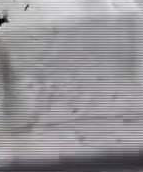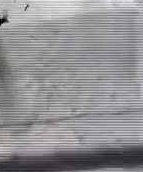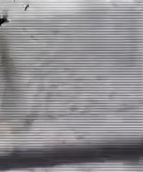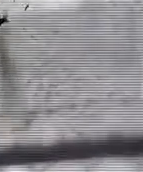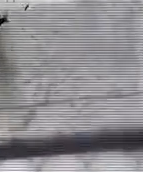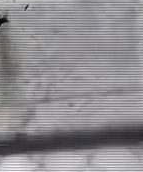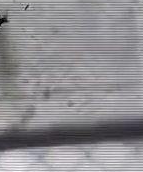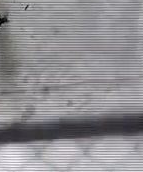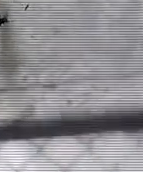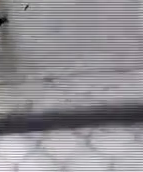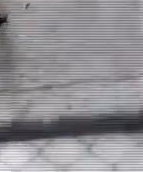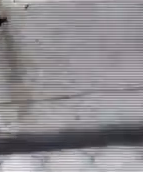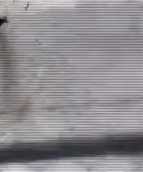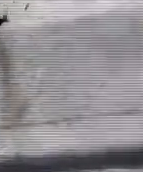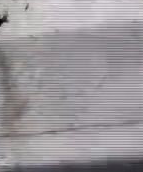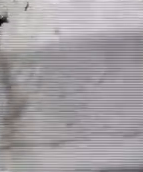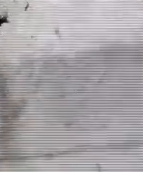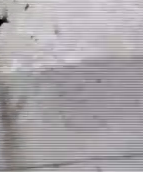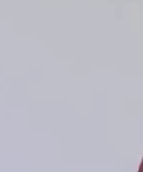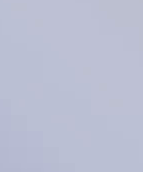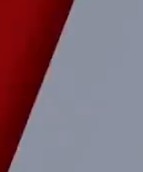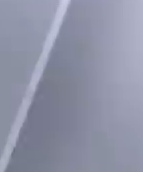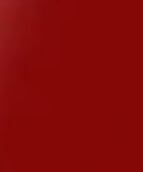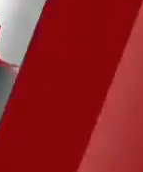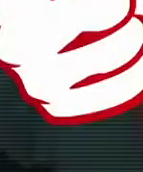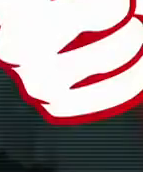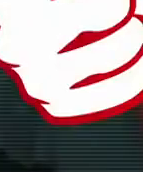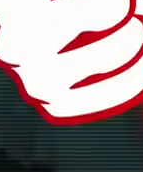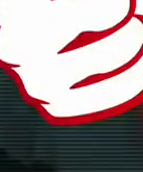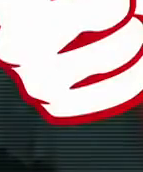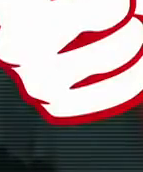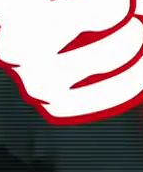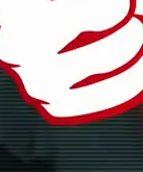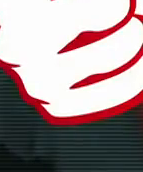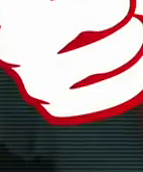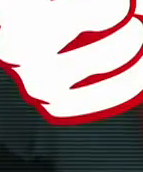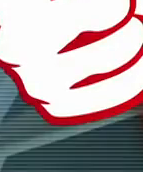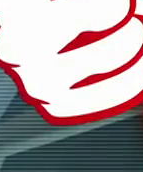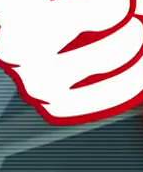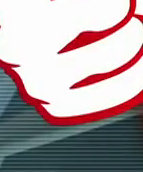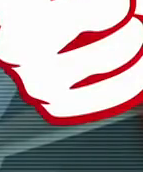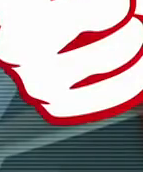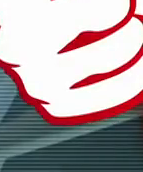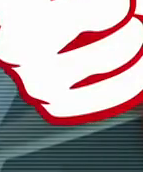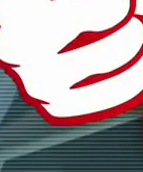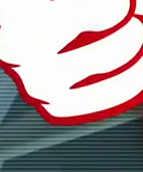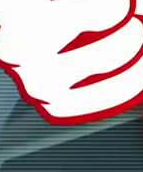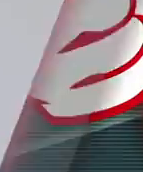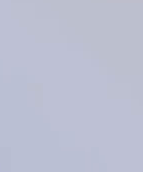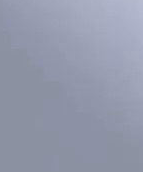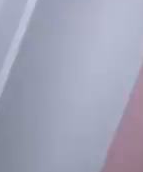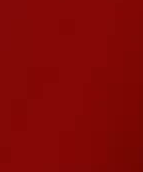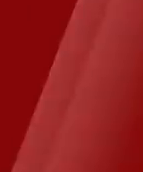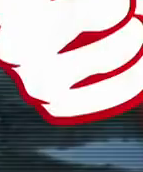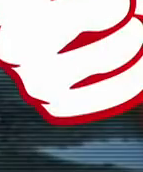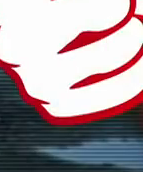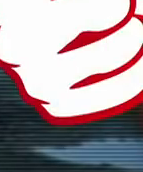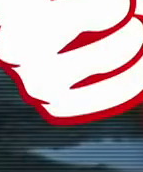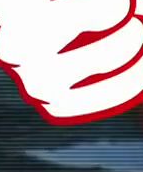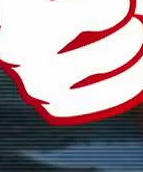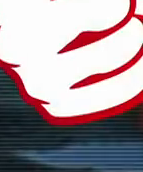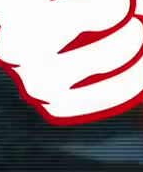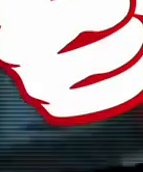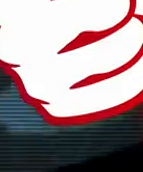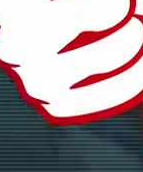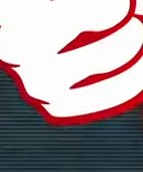Hoy, en A Quien Corresponda. Trastorno afectivo orgánico. Consiste en cambio de personalidad. Los carros se